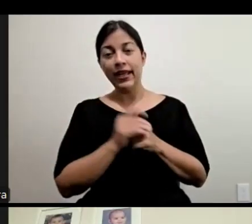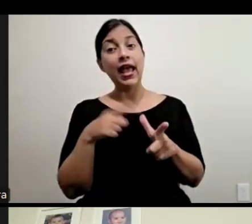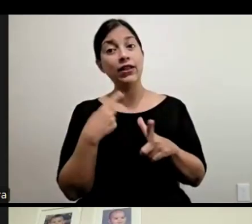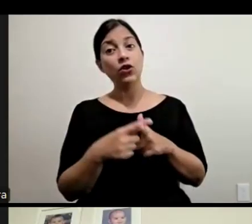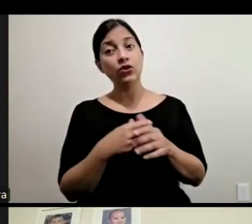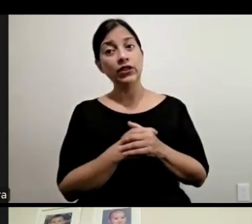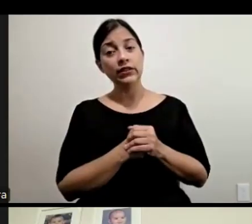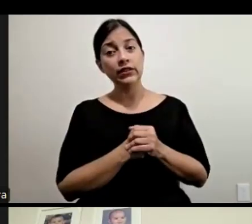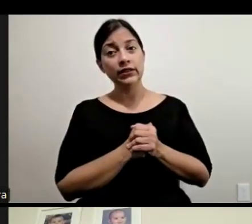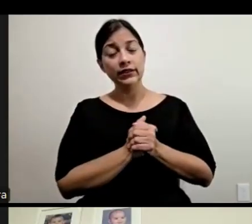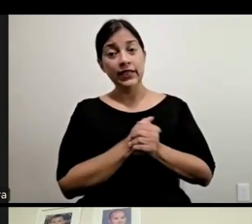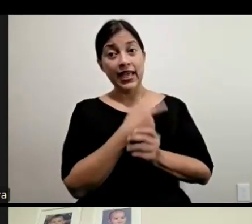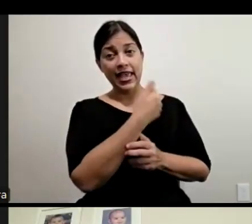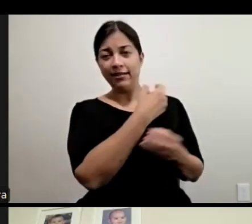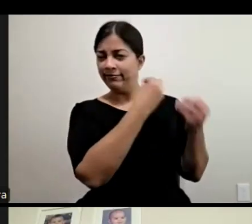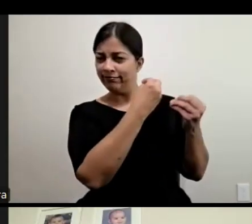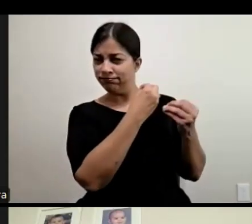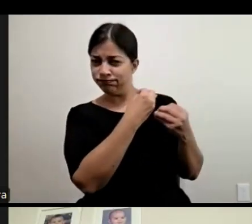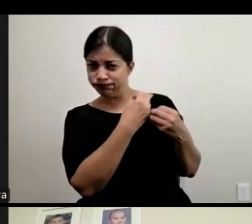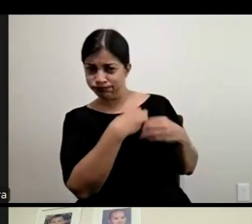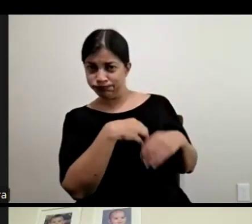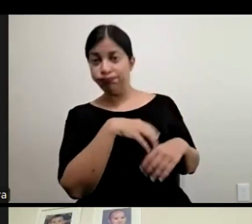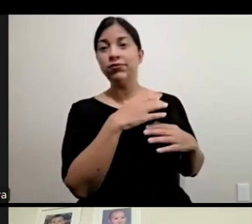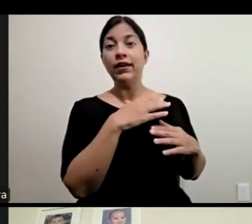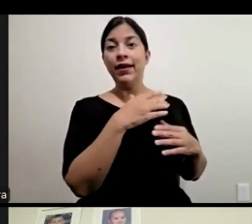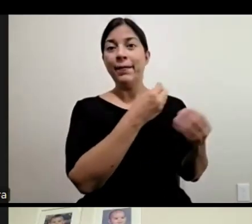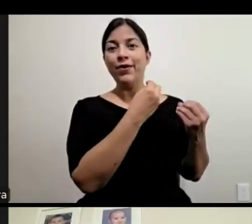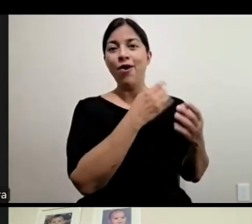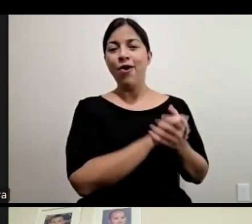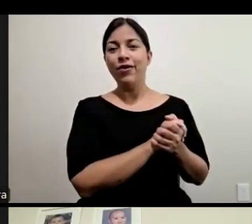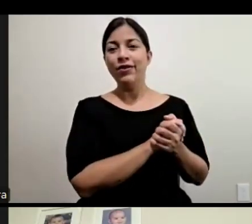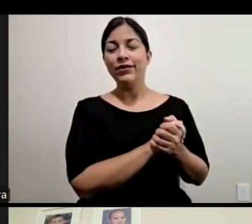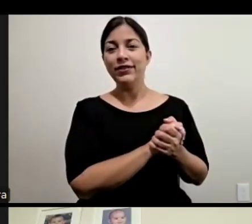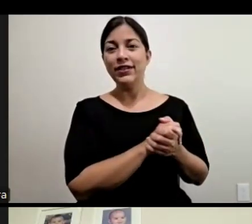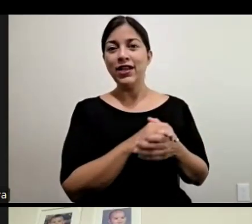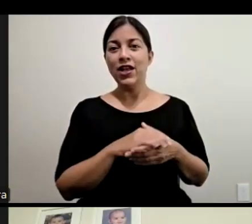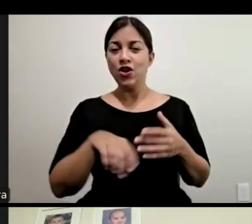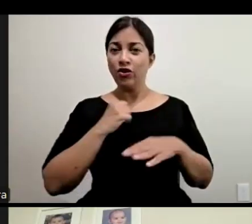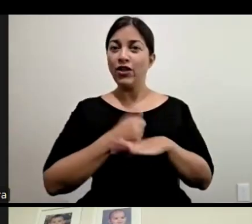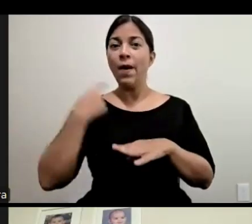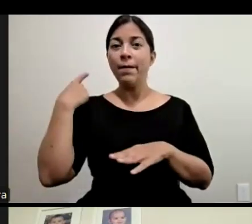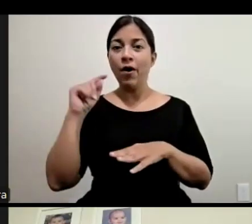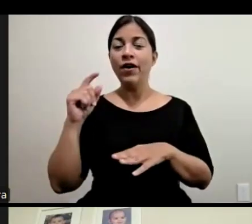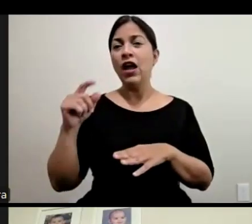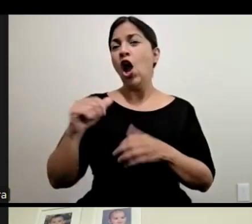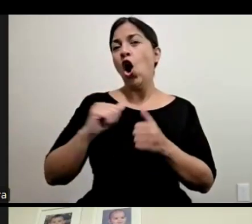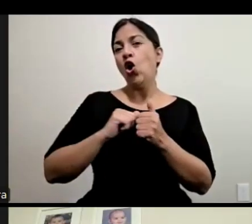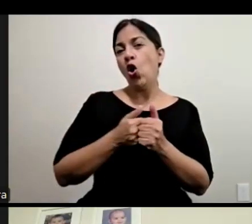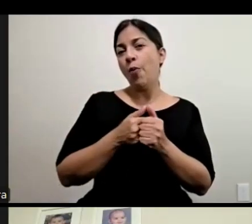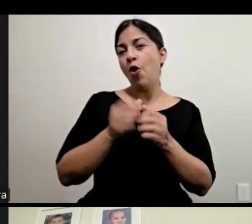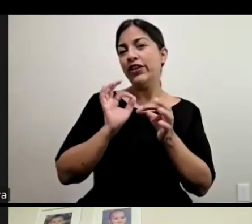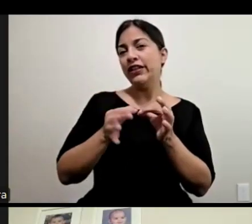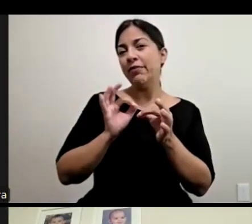me explotó literalmente y me dio lo que es la notación Boson-Feuillet. Cómo interpretar la